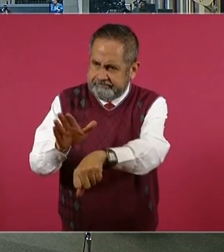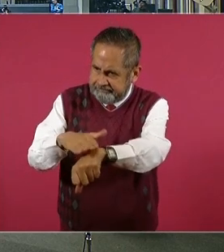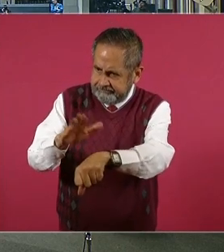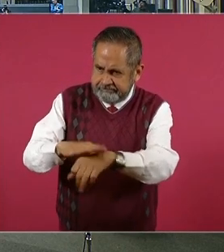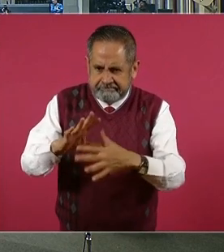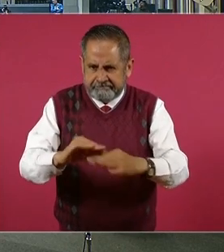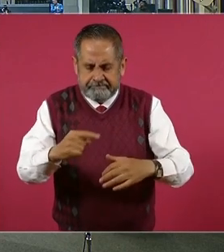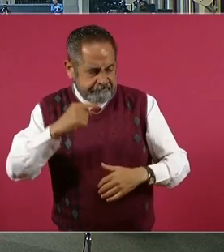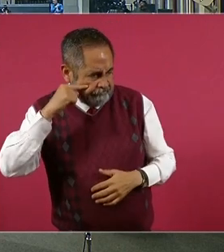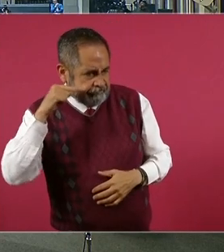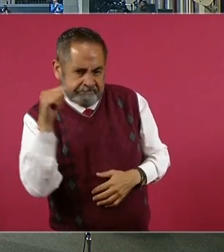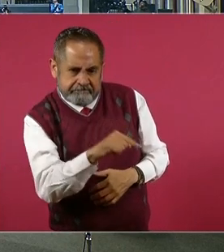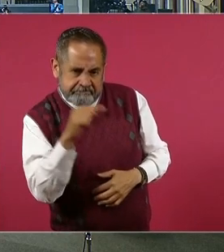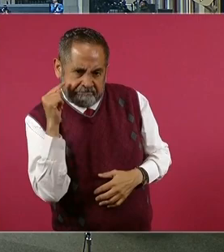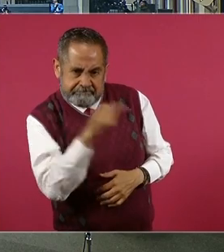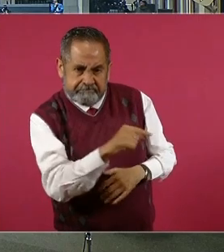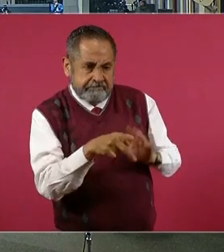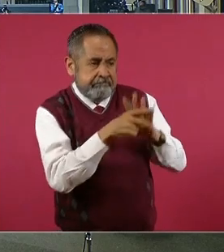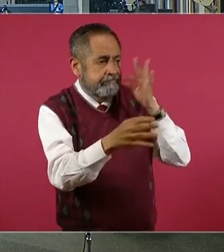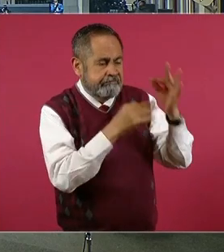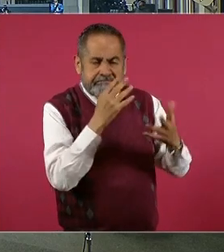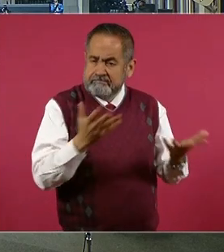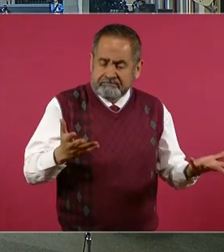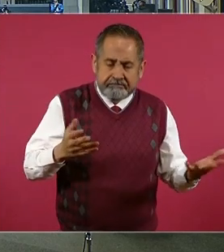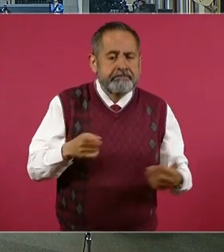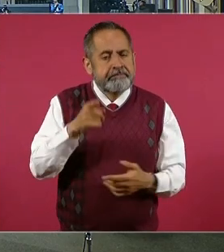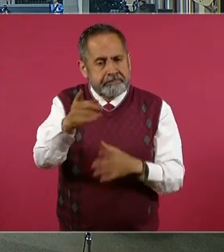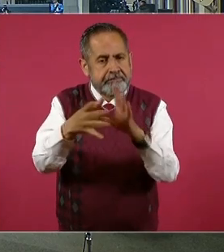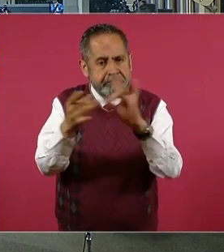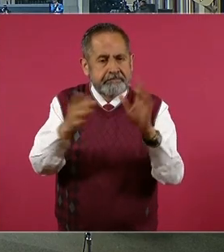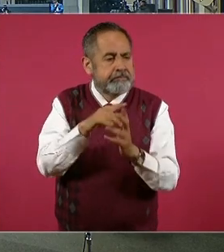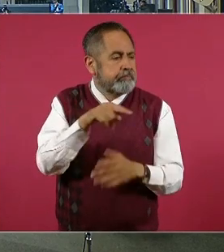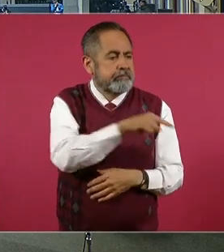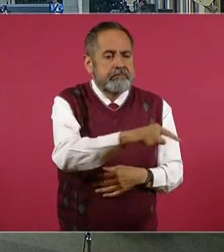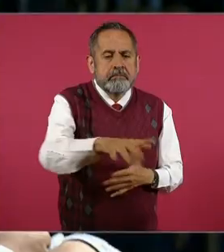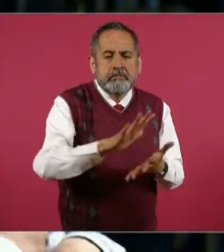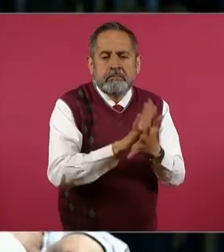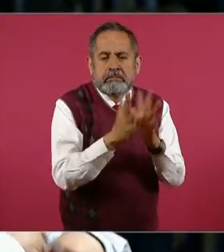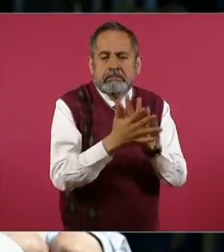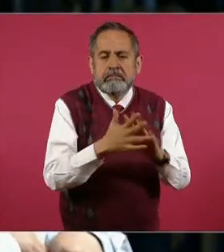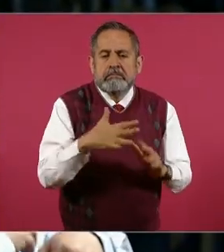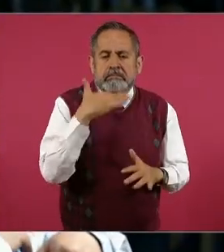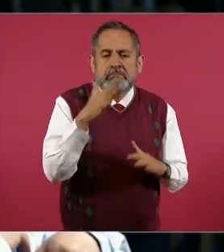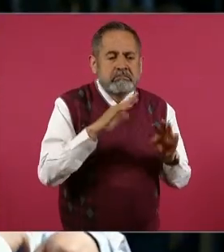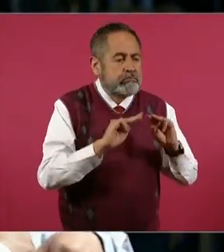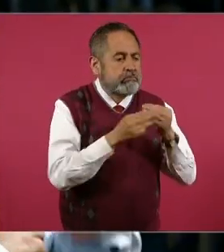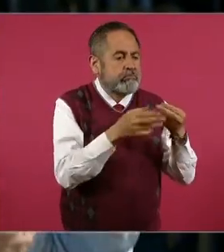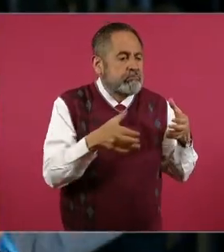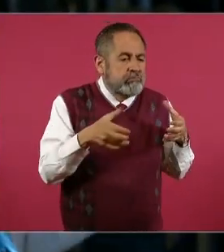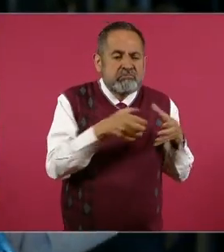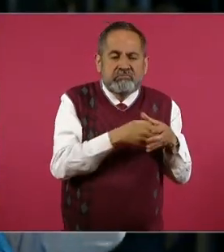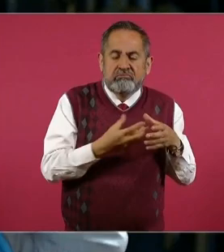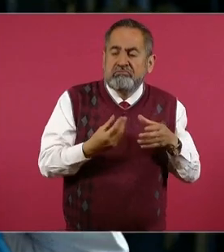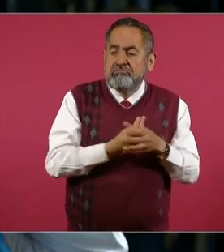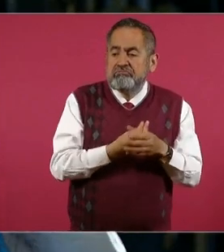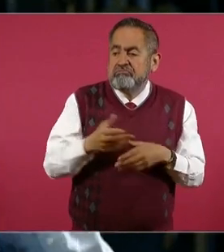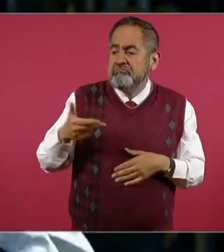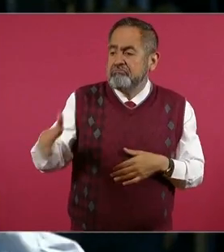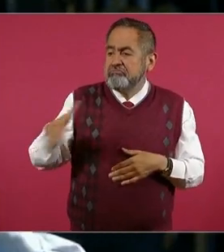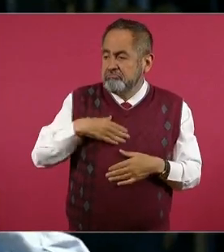tema bastantes veces, menciona usted la complicidad de los medios de comunicación con la oligarquía en su intento de